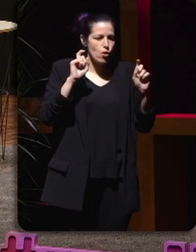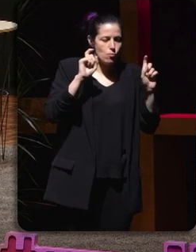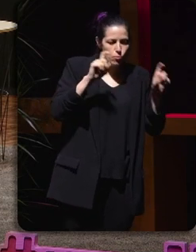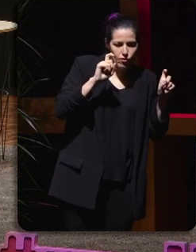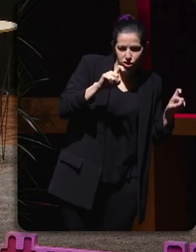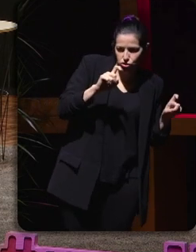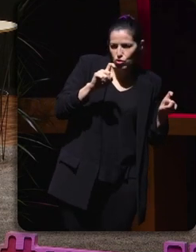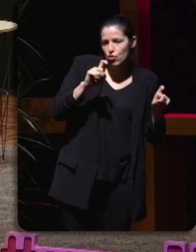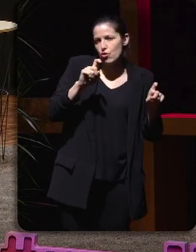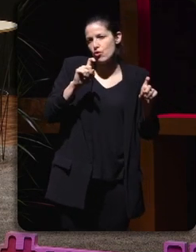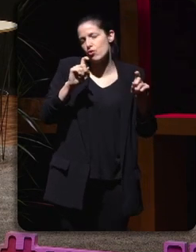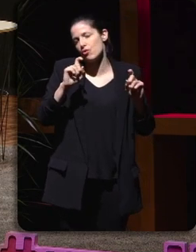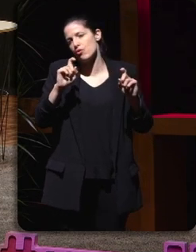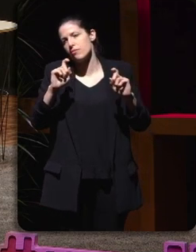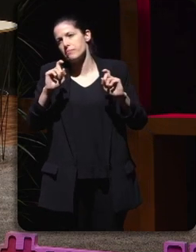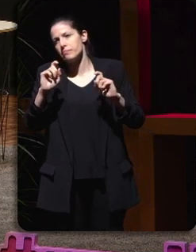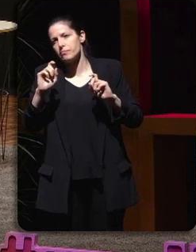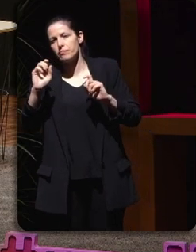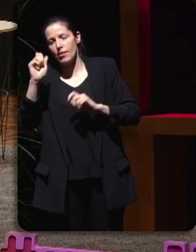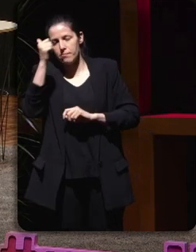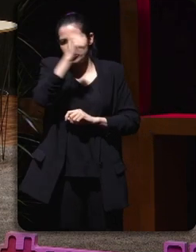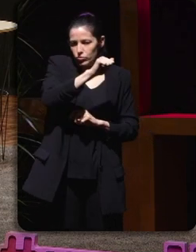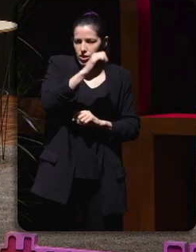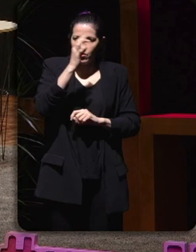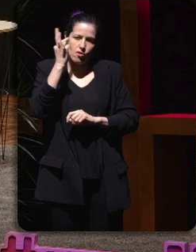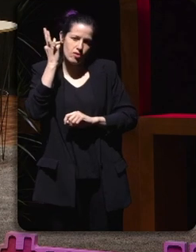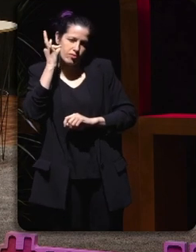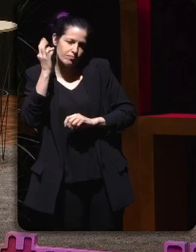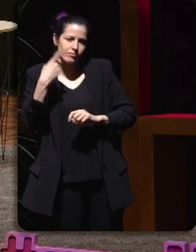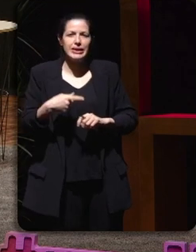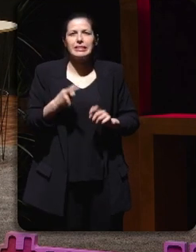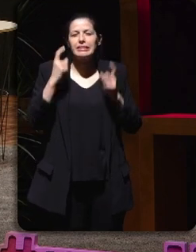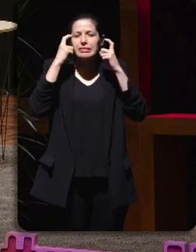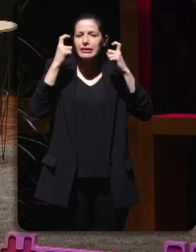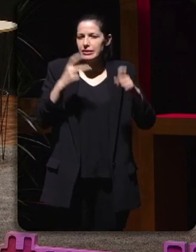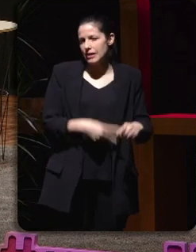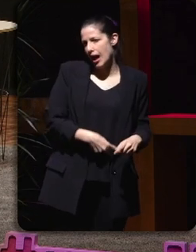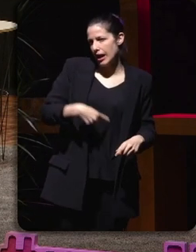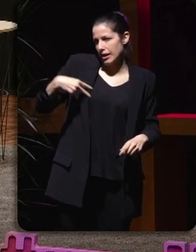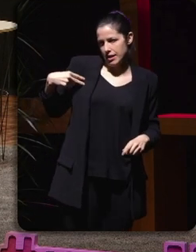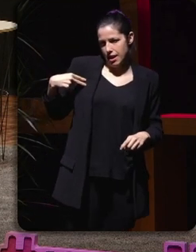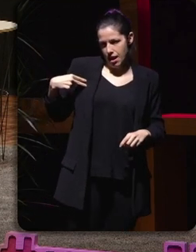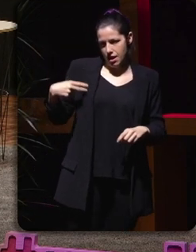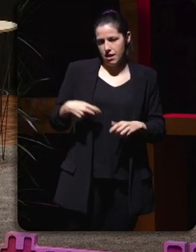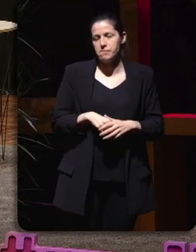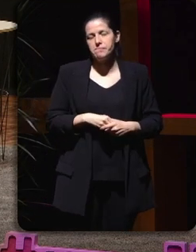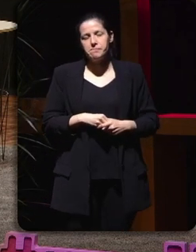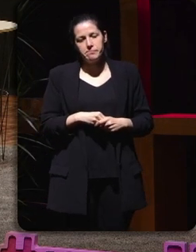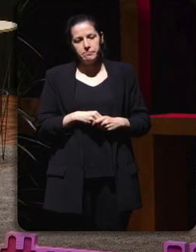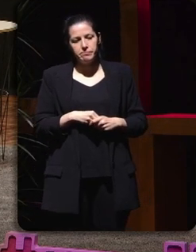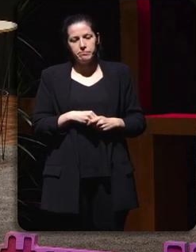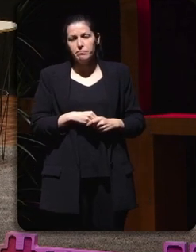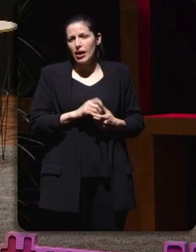el profesorado en lugar del funcionario y la funcionaria el funcionariado y así hasta el infinito y más allá tampoco